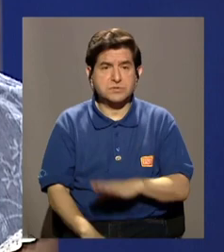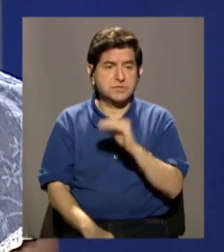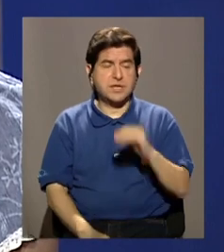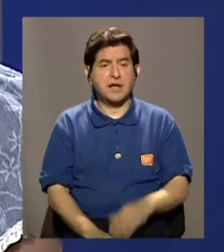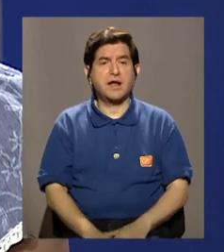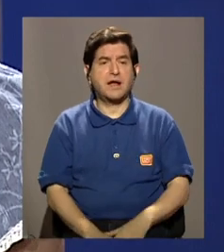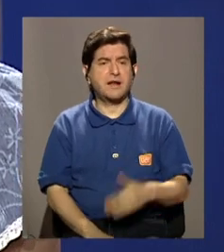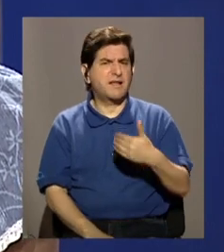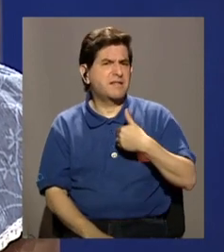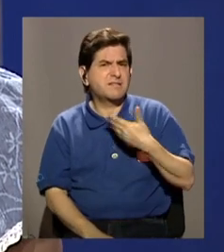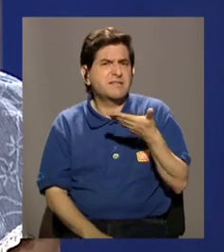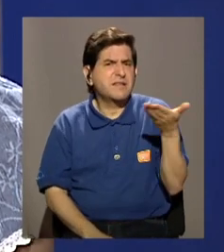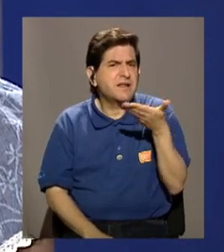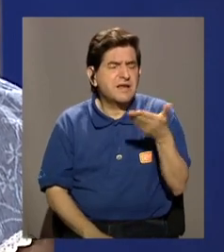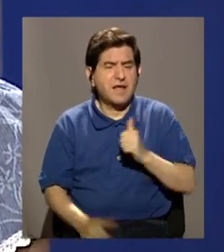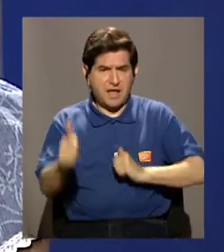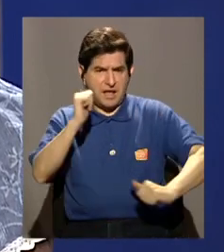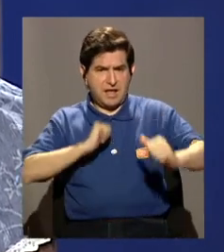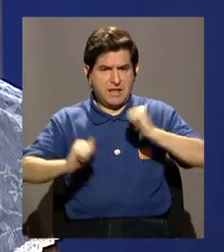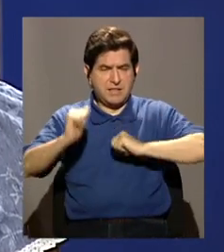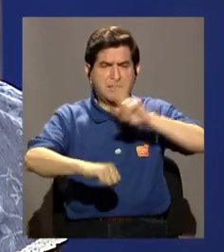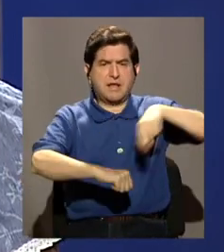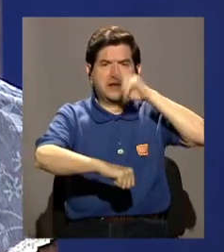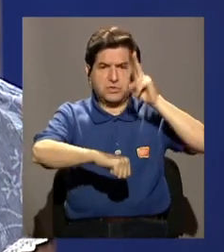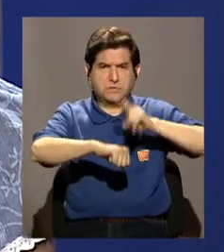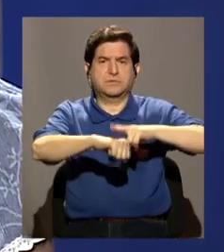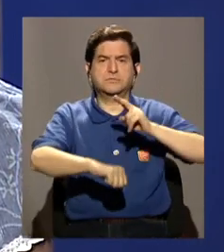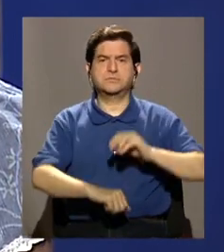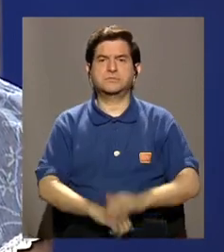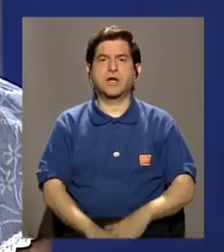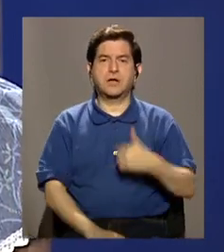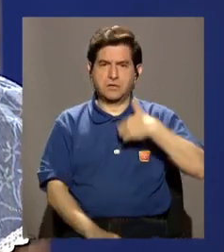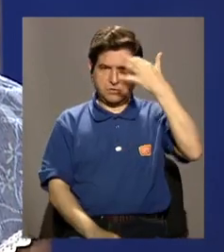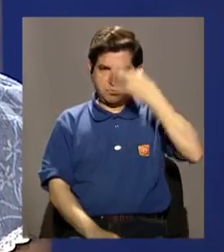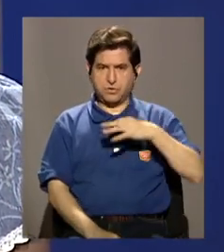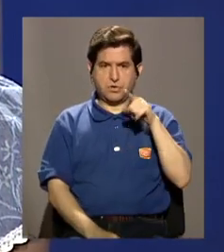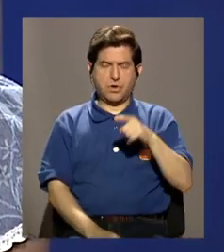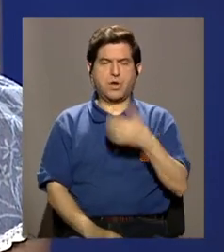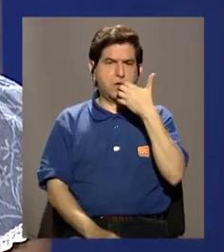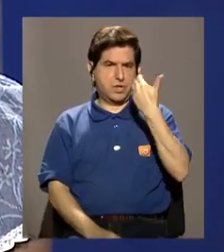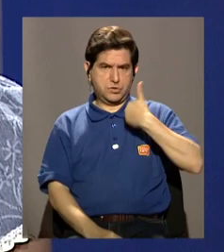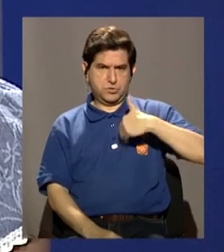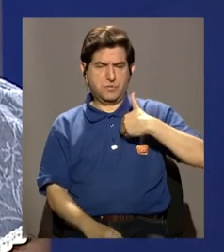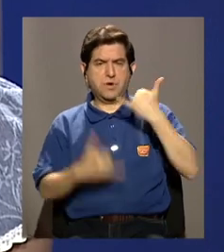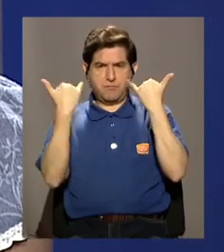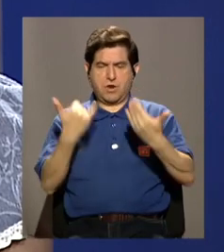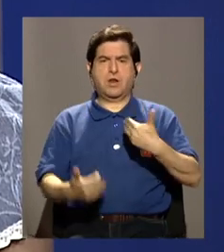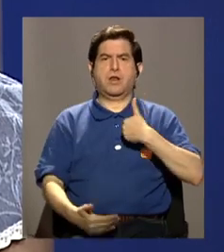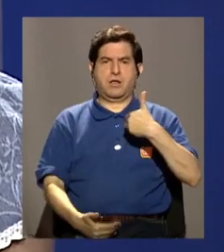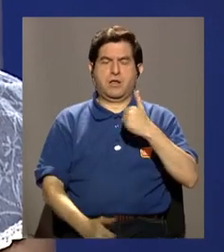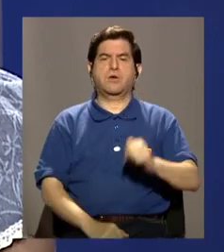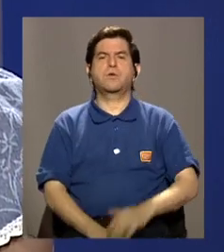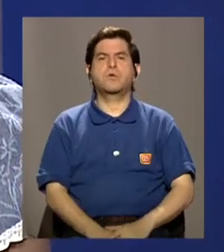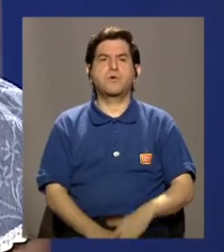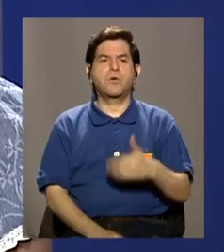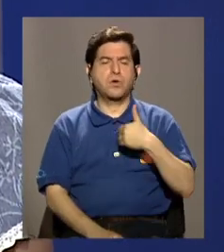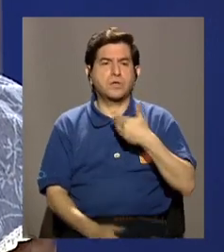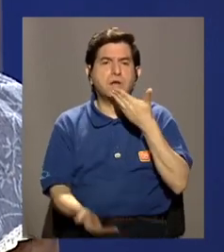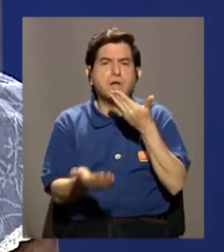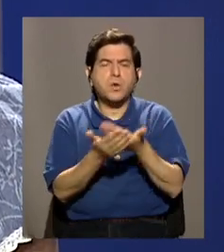la relevancia que tiene a la dramaturgia nacional para mí también eso es un privilegio ahorita que tenemos